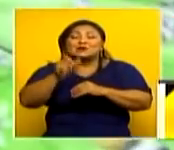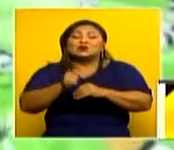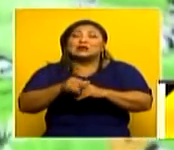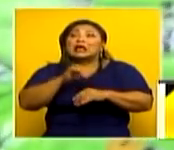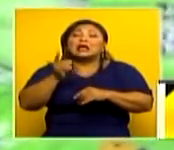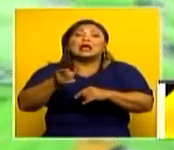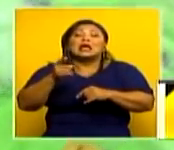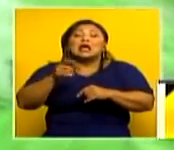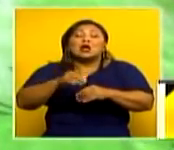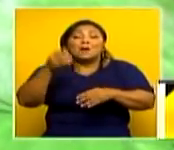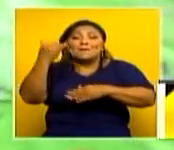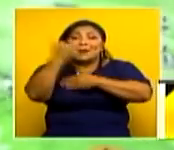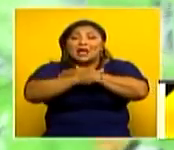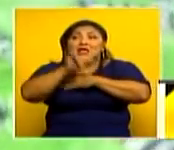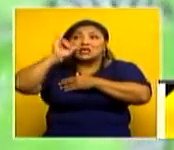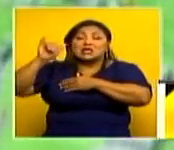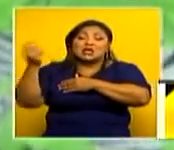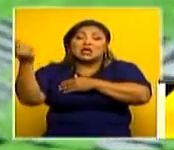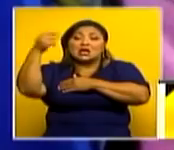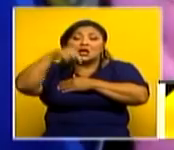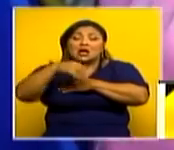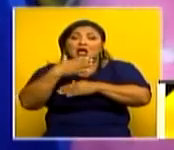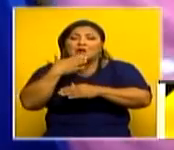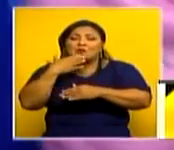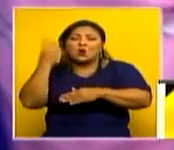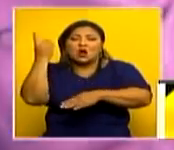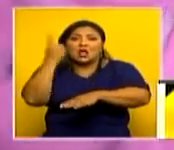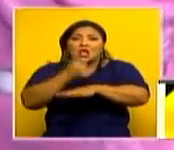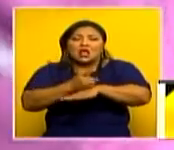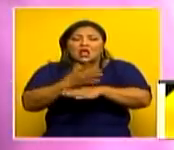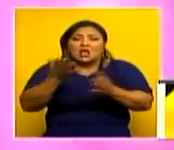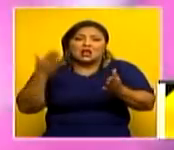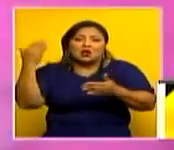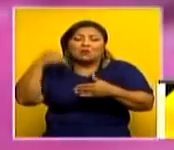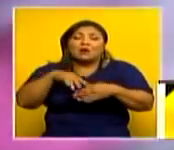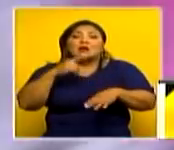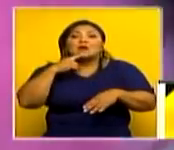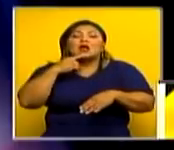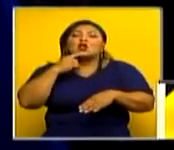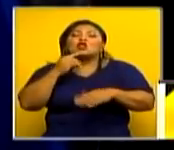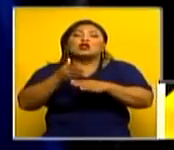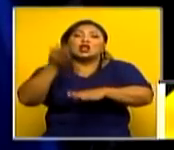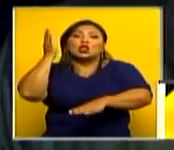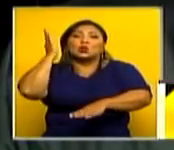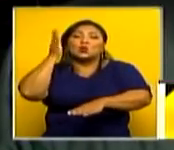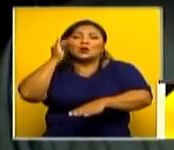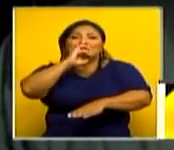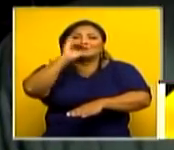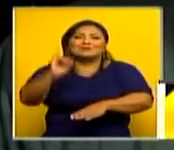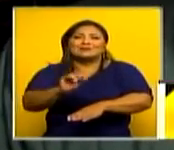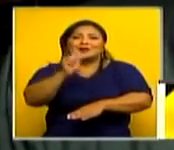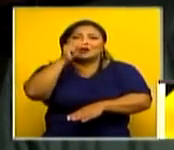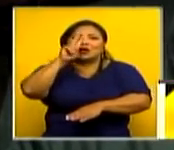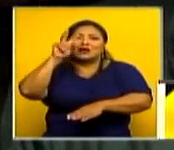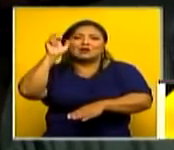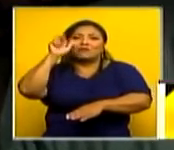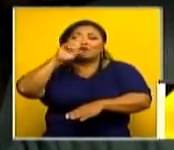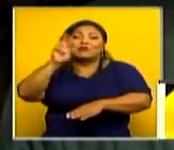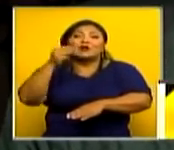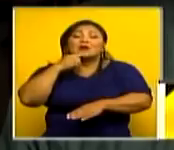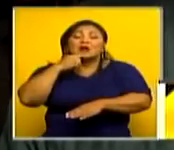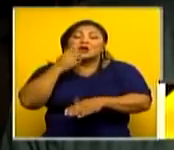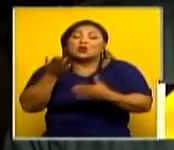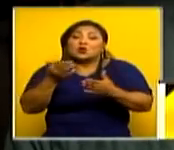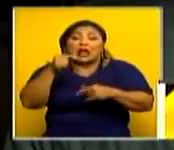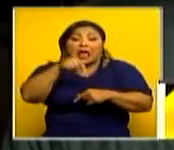su país en búsqueda de mejores días. Lo indica el jefe político del Cantón Tulcán, Javier Lucero. Tanto en Rumichaca como